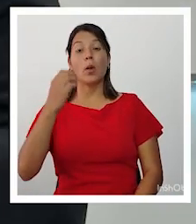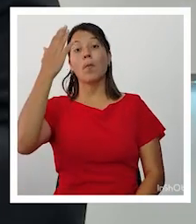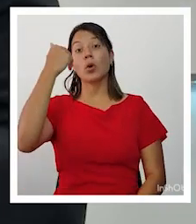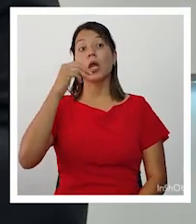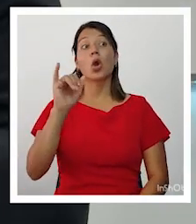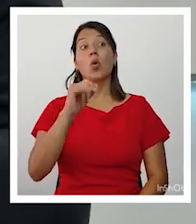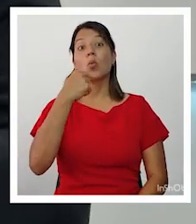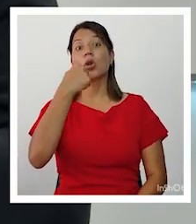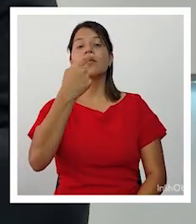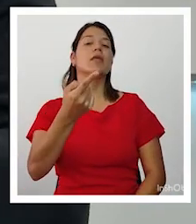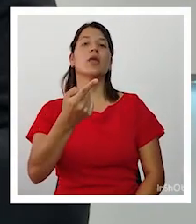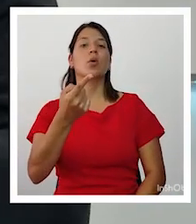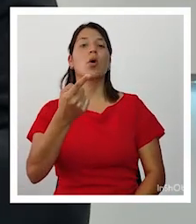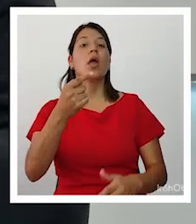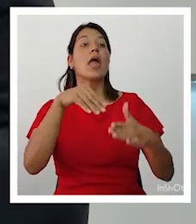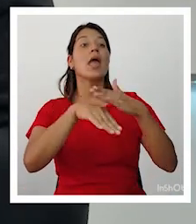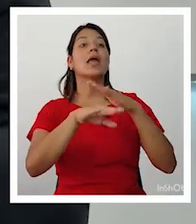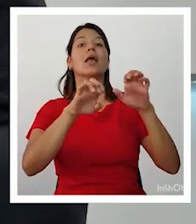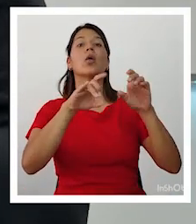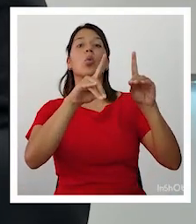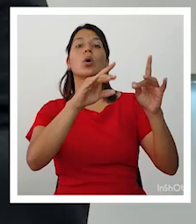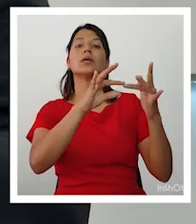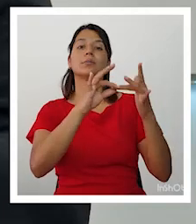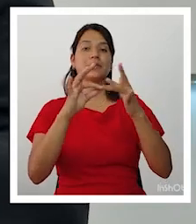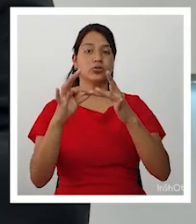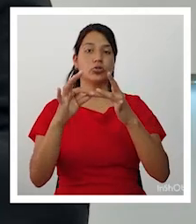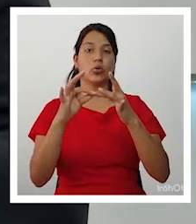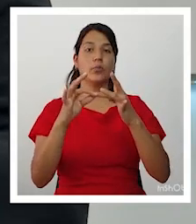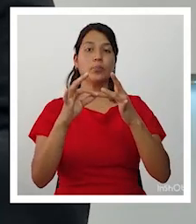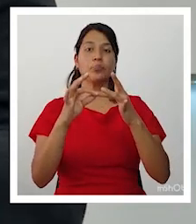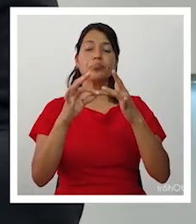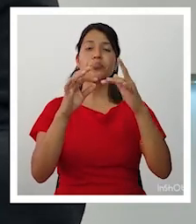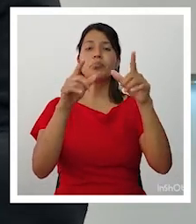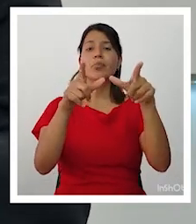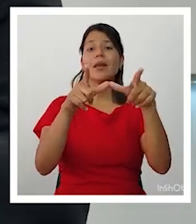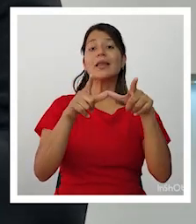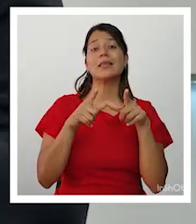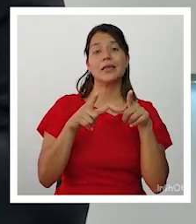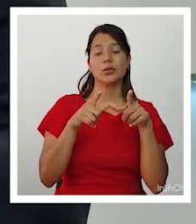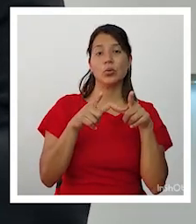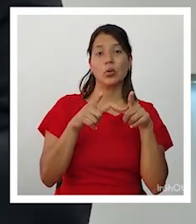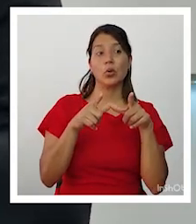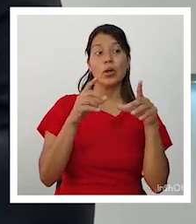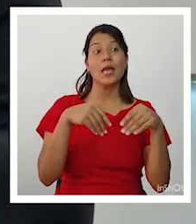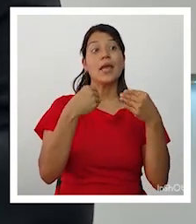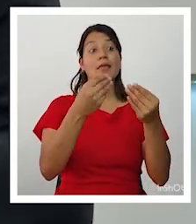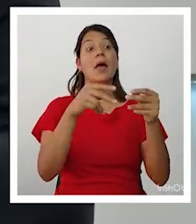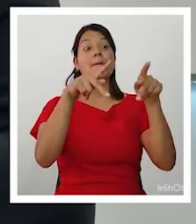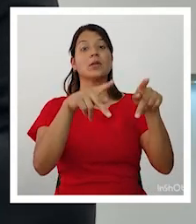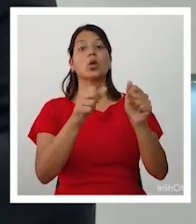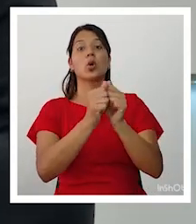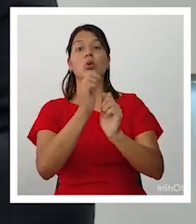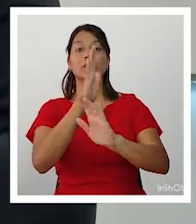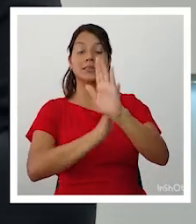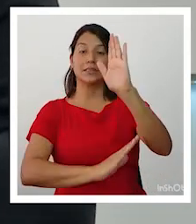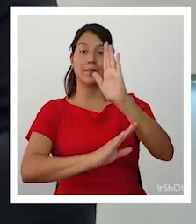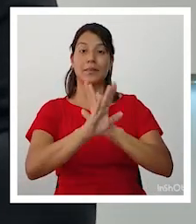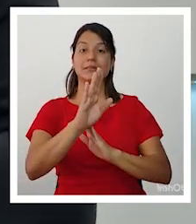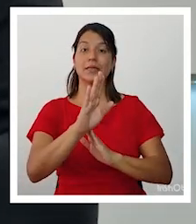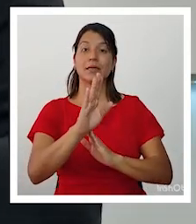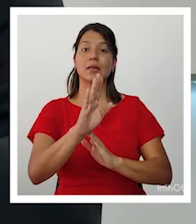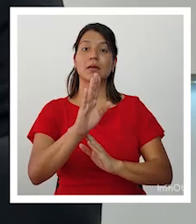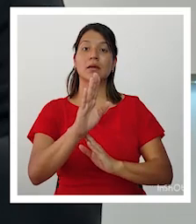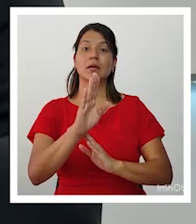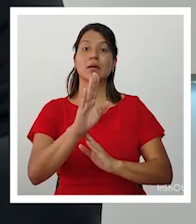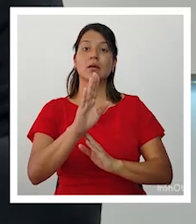digo, en educación especial, el título que le da a la población con discapacidad no vale ni por